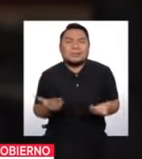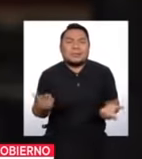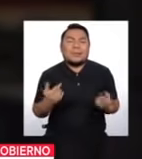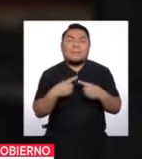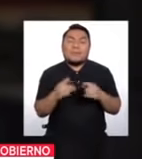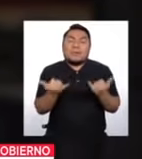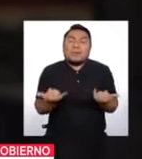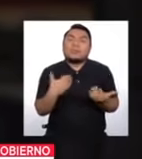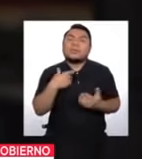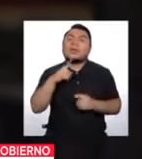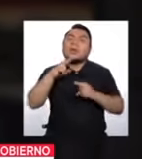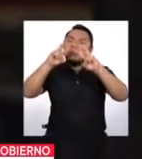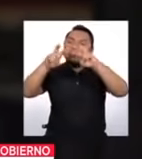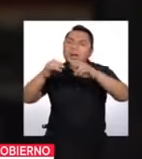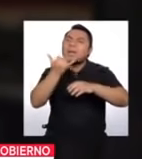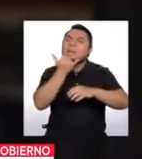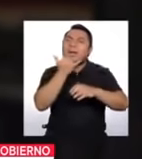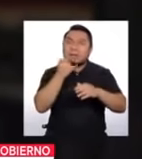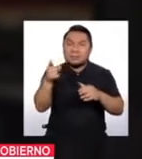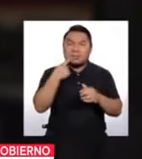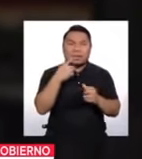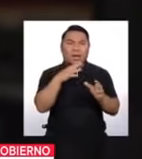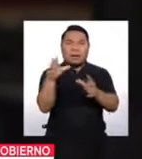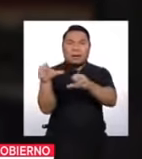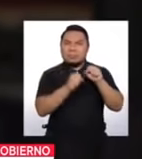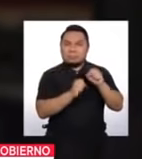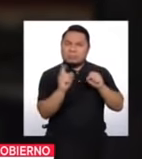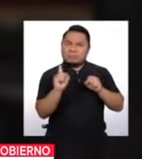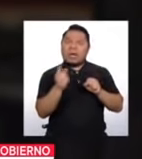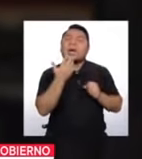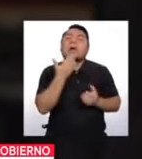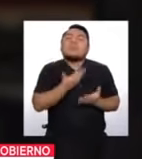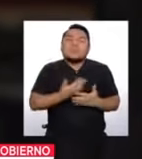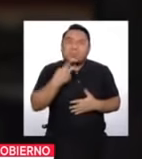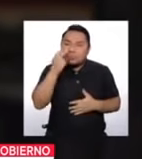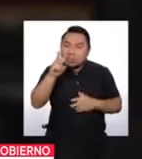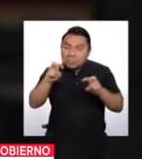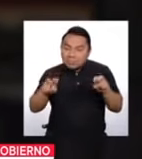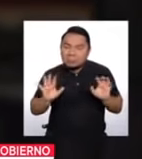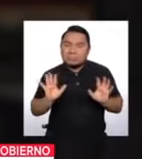a revisar si eso está pasando, que es contrario a la política que hemos determinado.